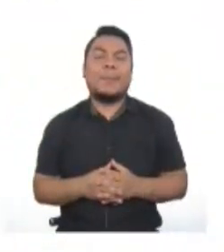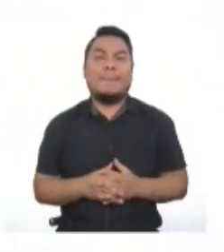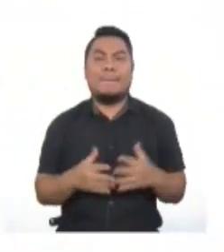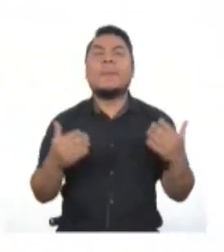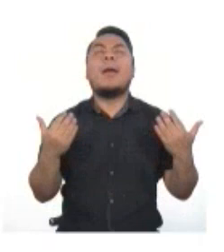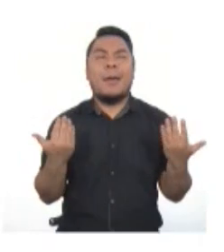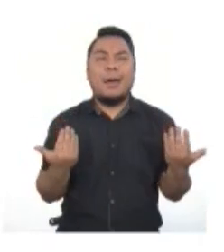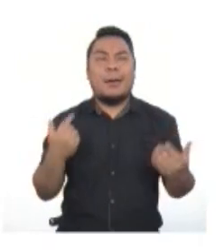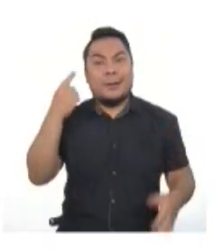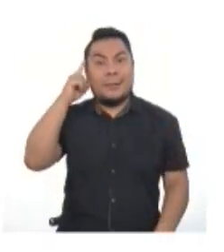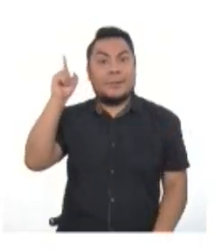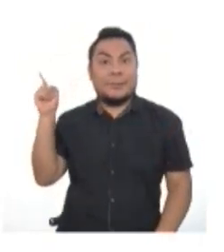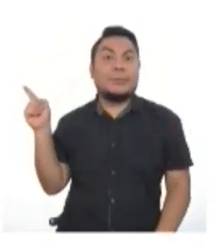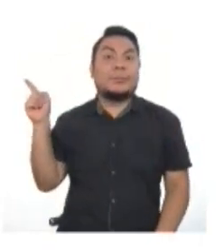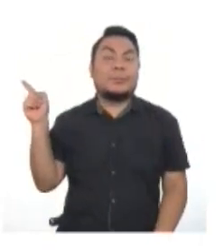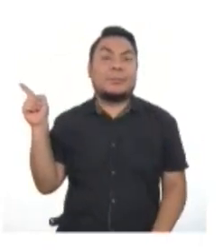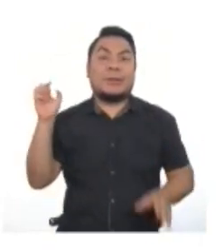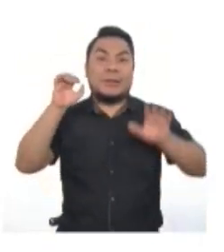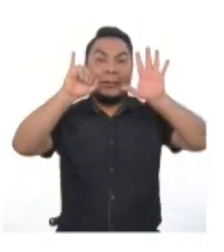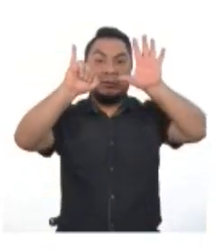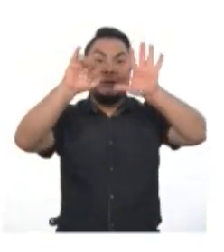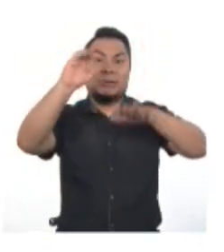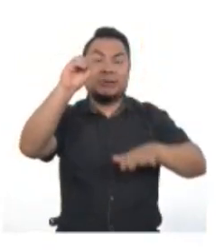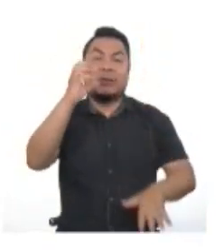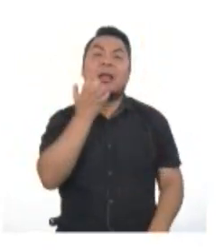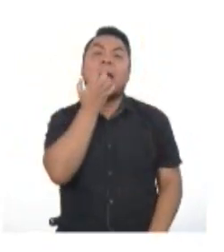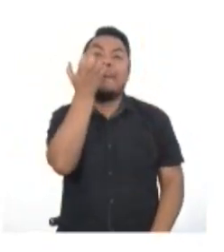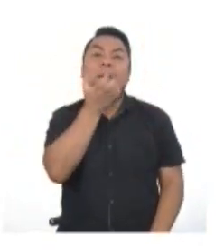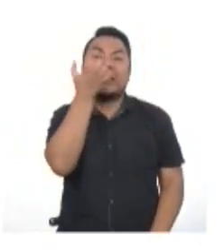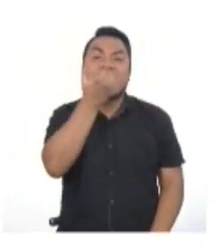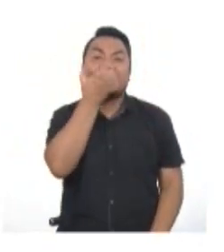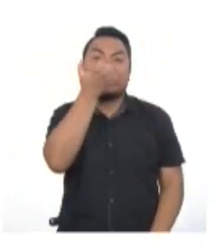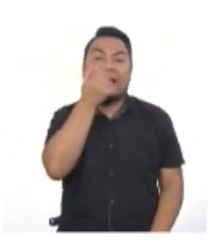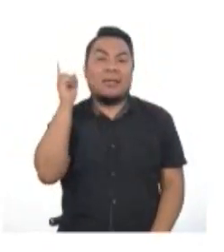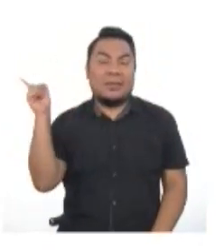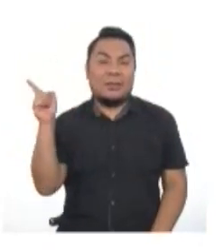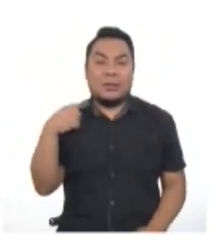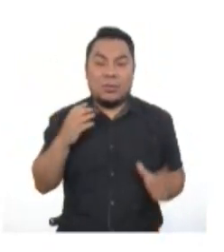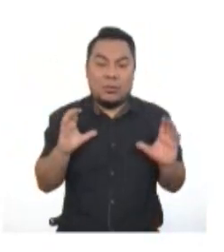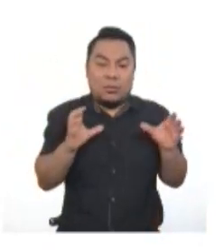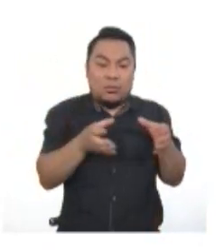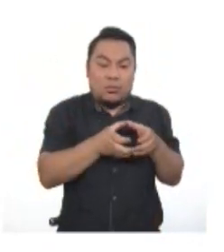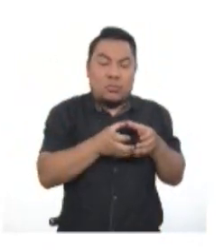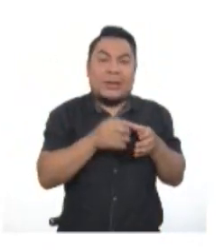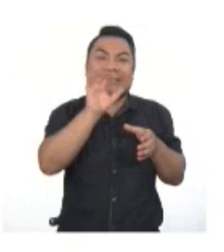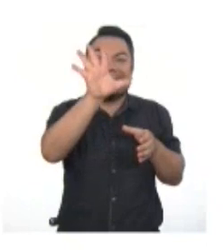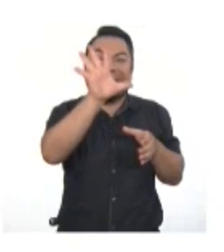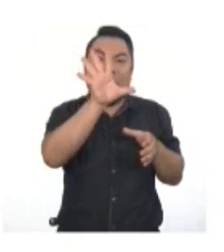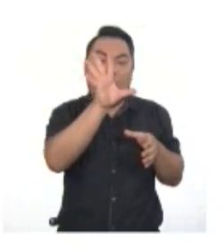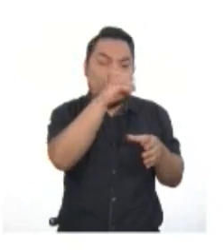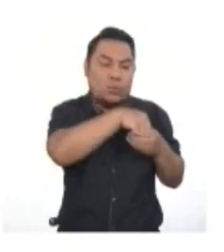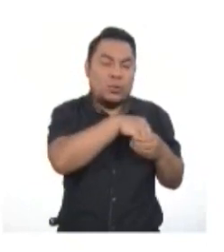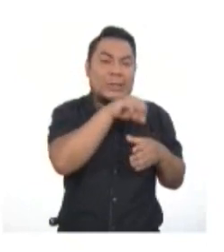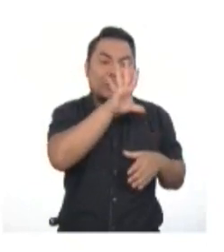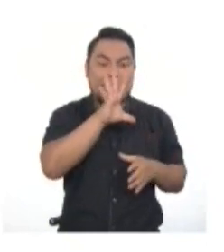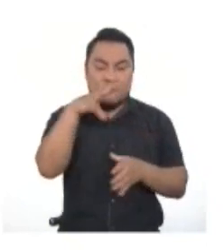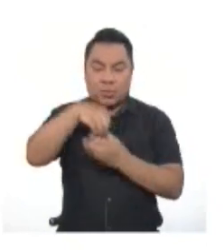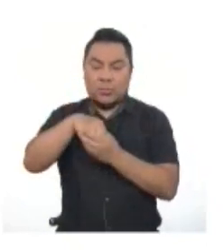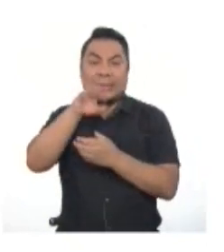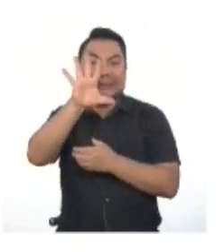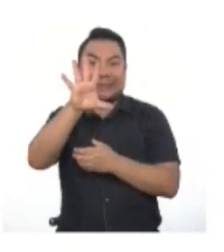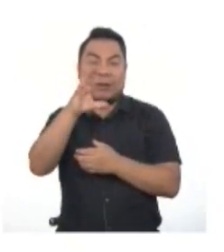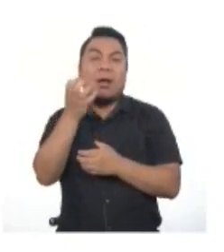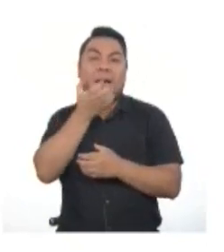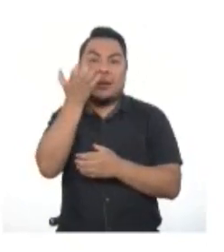Tenemos entonces 60 manzanas y queremos agruparlas en paquetes de 5 para que cada familia tenga